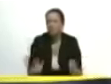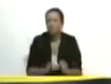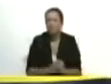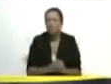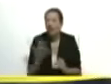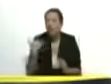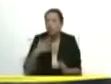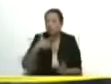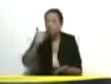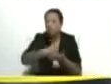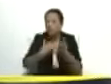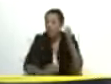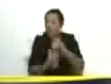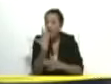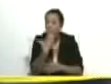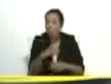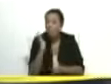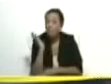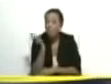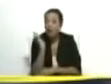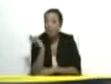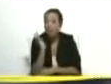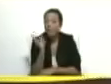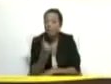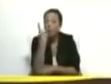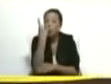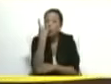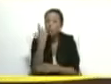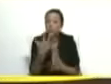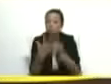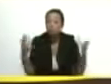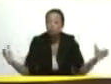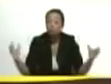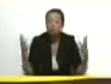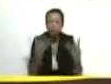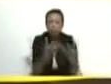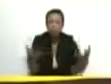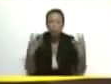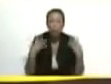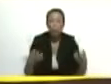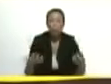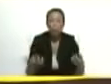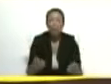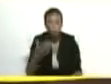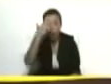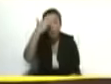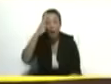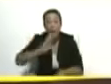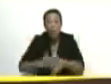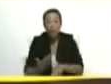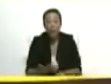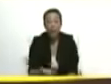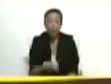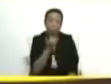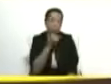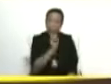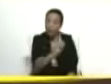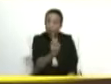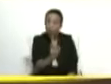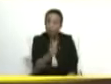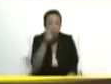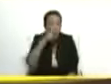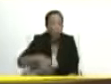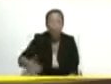Allí se estableció un parlamento unicameral. Y tuvimos razón. Y el